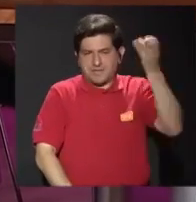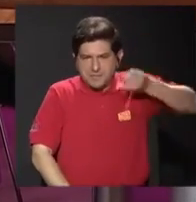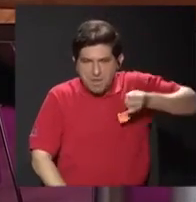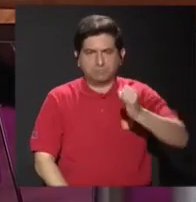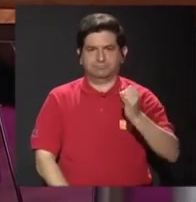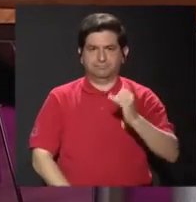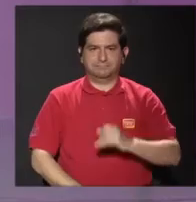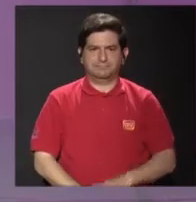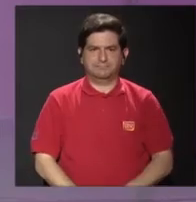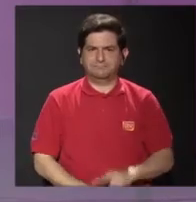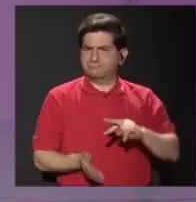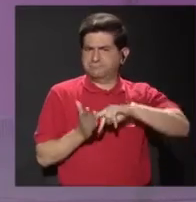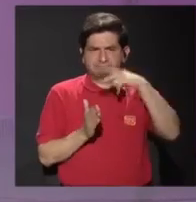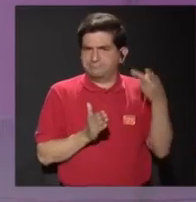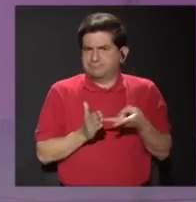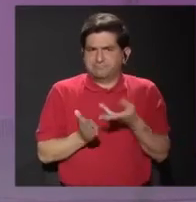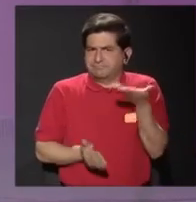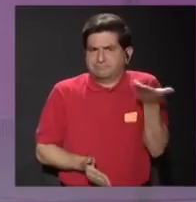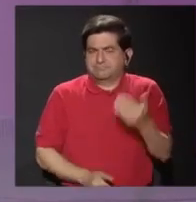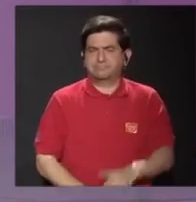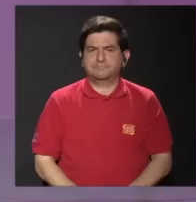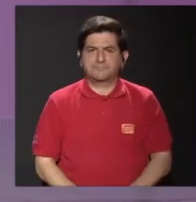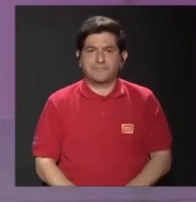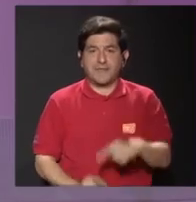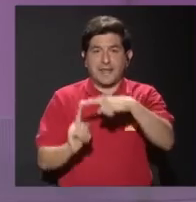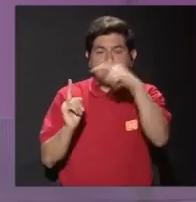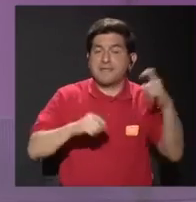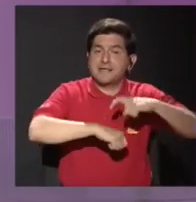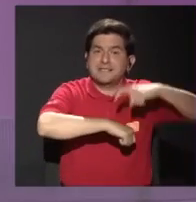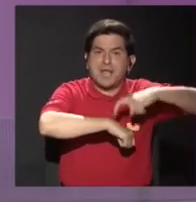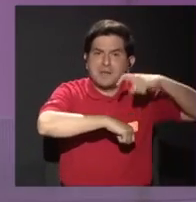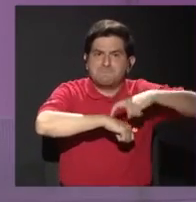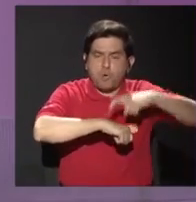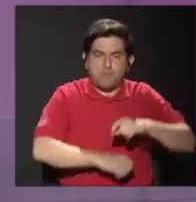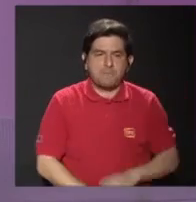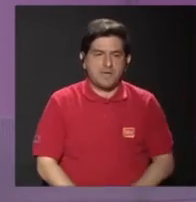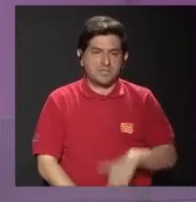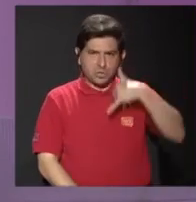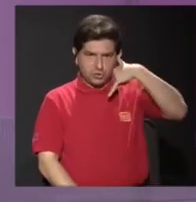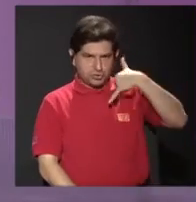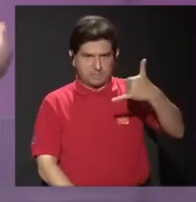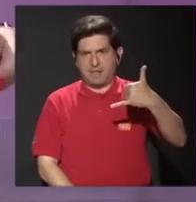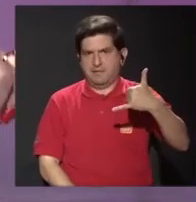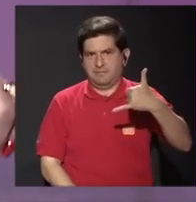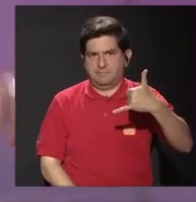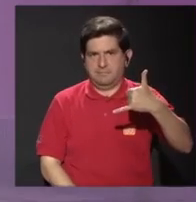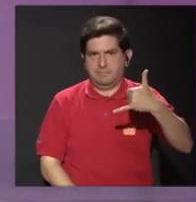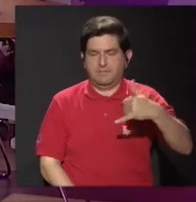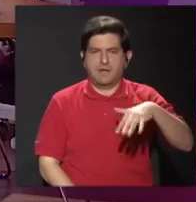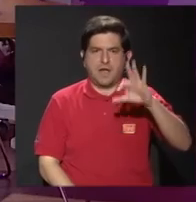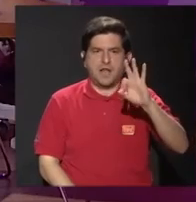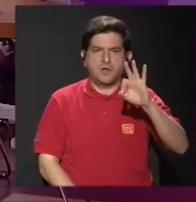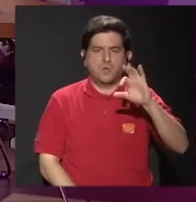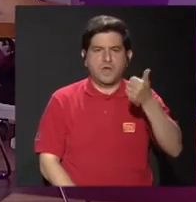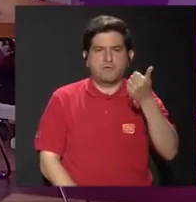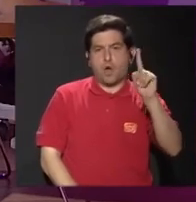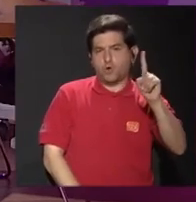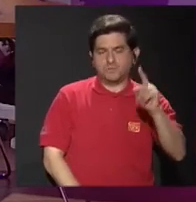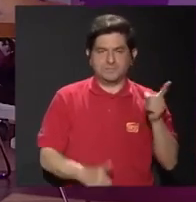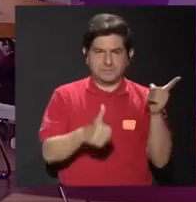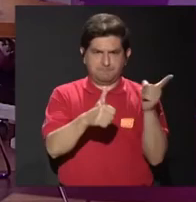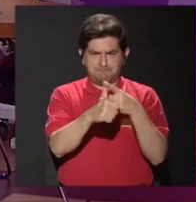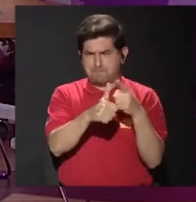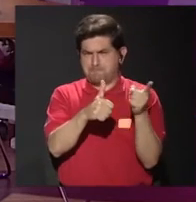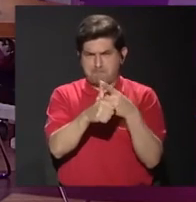violación esto significa desde el momento en que se hace la llamada telefónica al 911 que es el